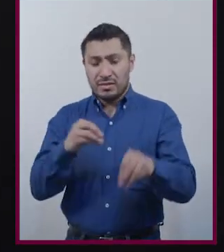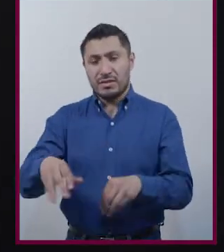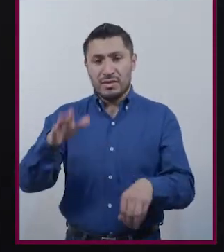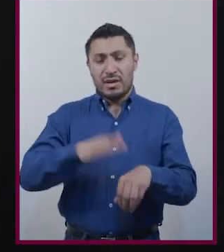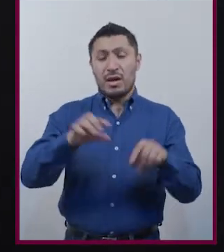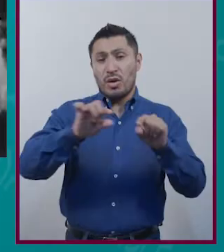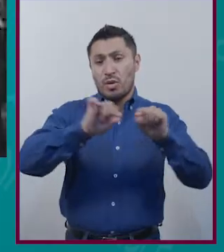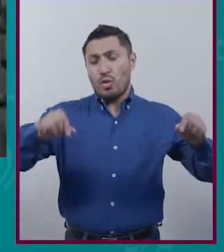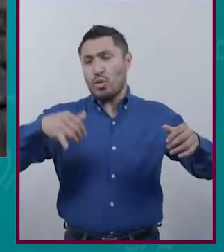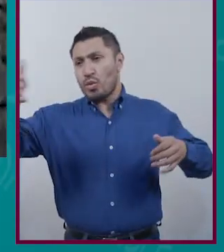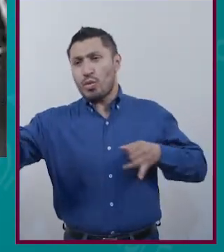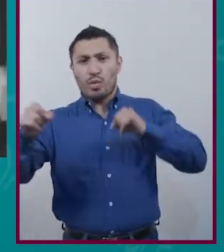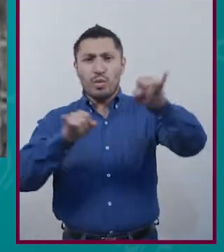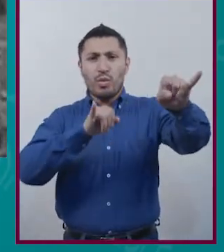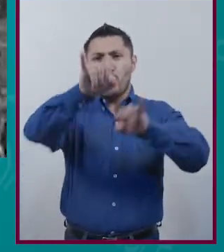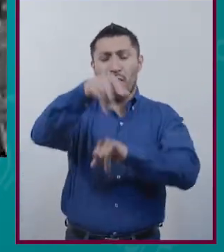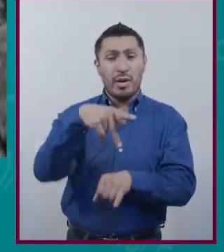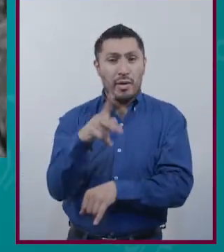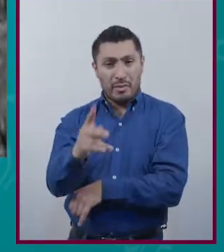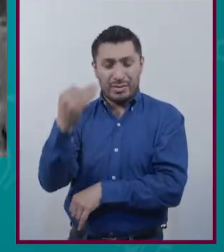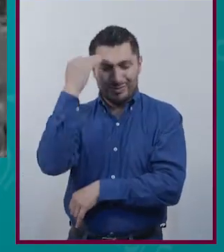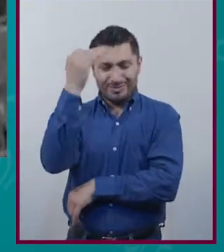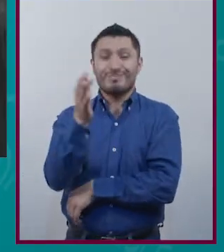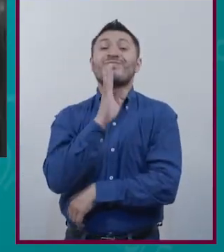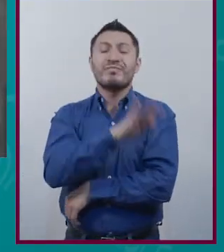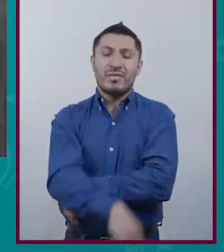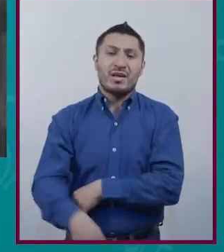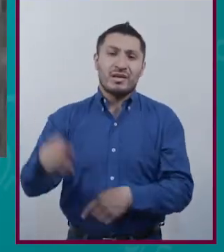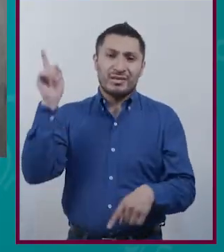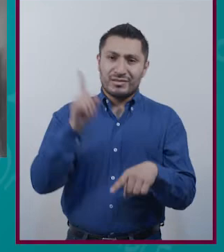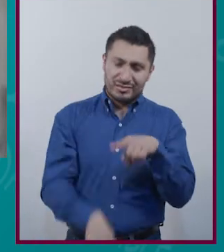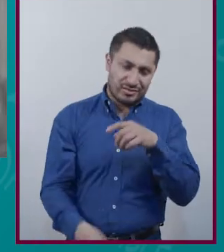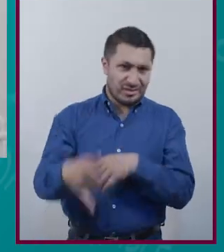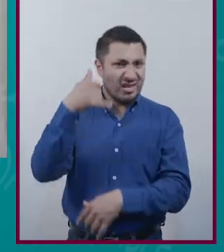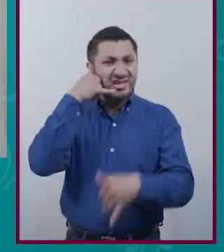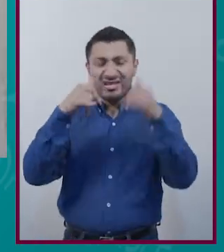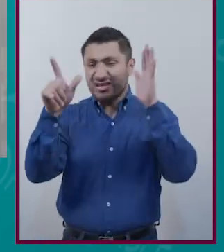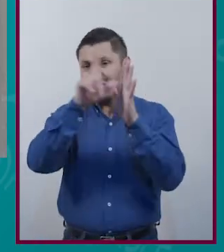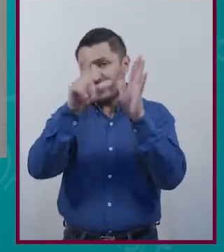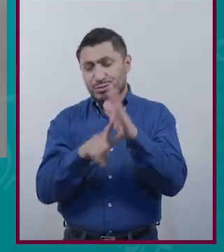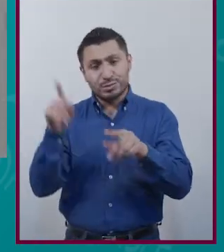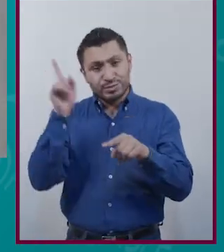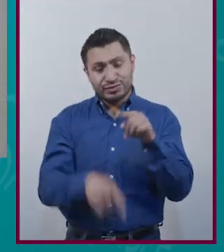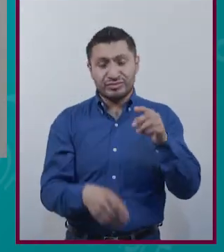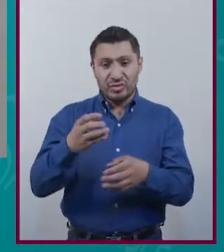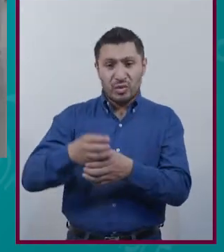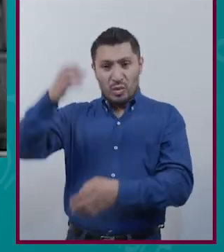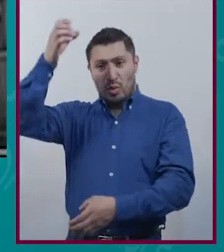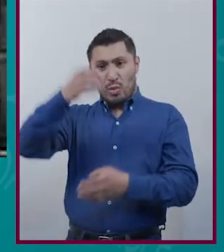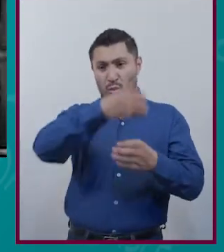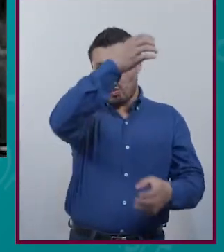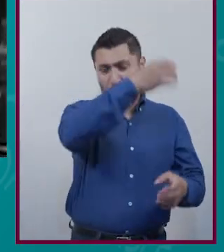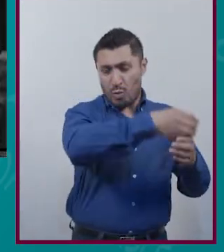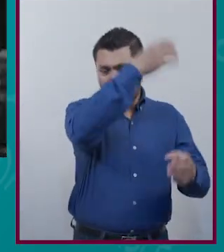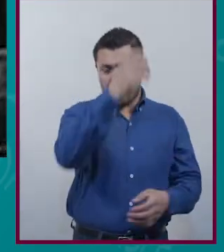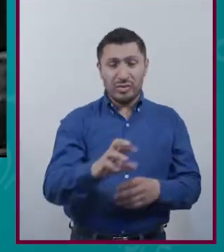cableado hacia otros lugares. Pero llegaron malos tiempos. La destrucción de líneas telefónicas y de postes durante la Revolución Mexicana estancó